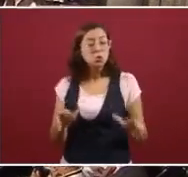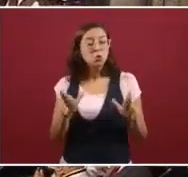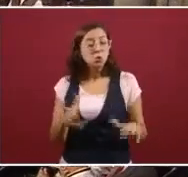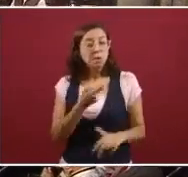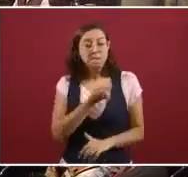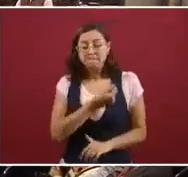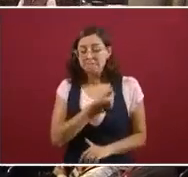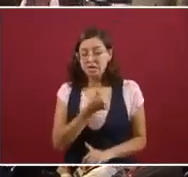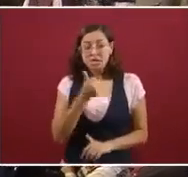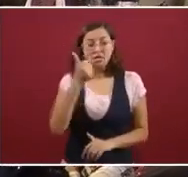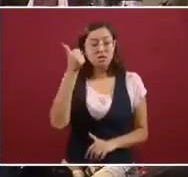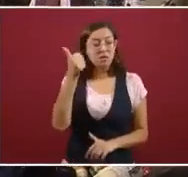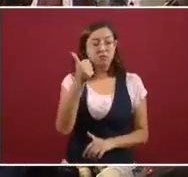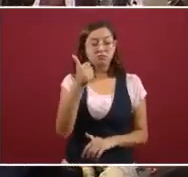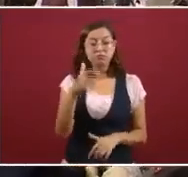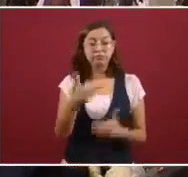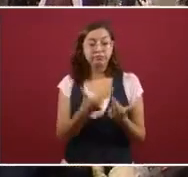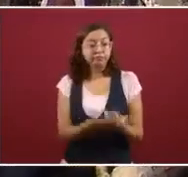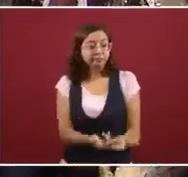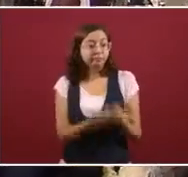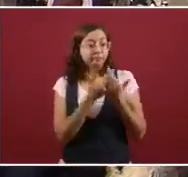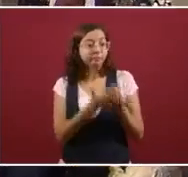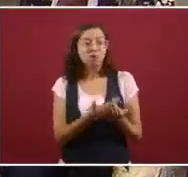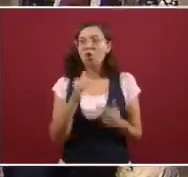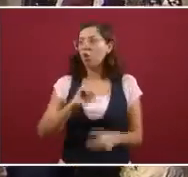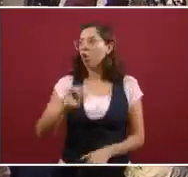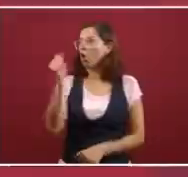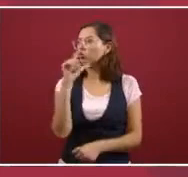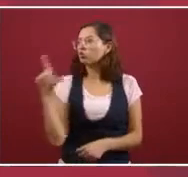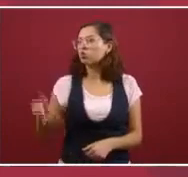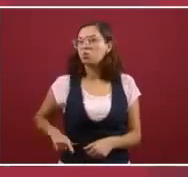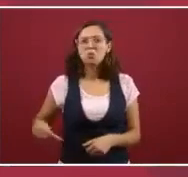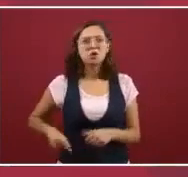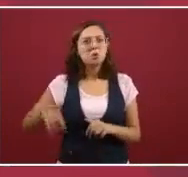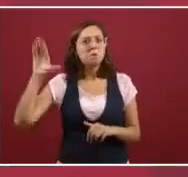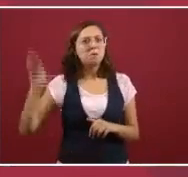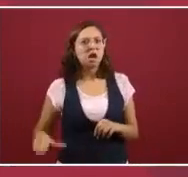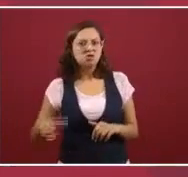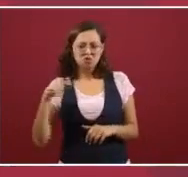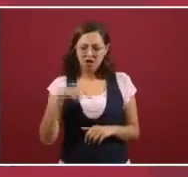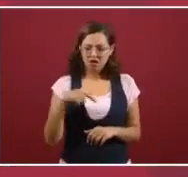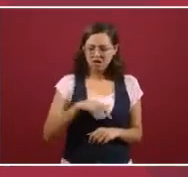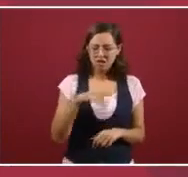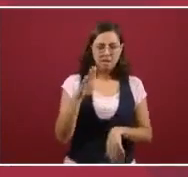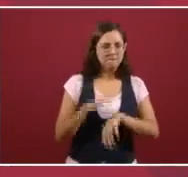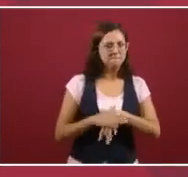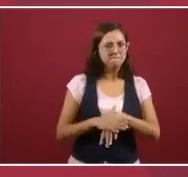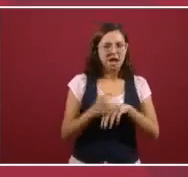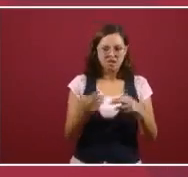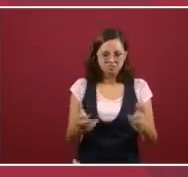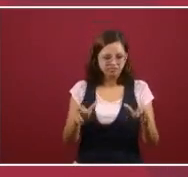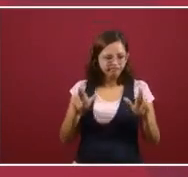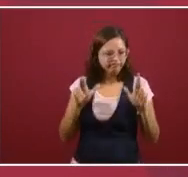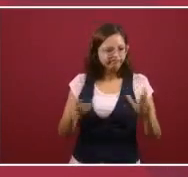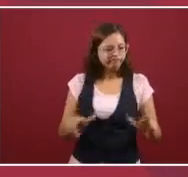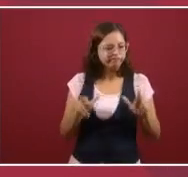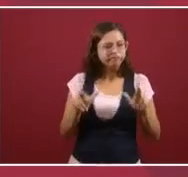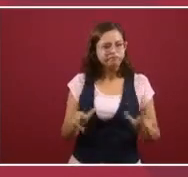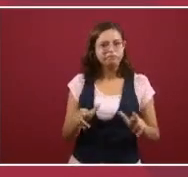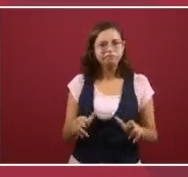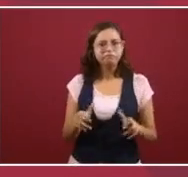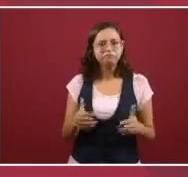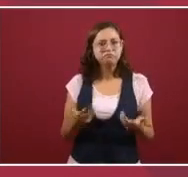ingresos que no obtuvieron otros gobiernos, y todo eso se fue por el caño de la corrupción